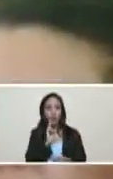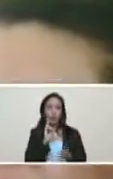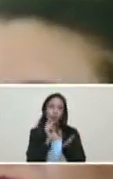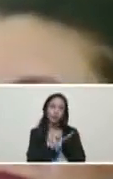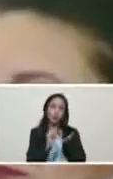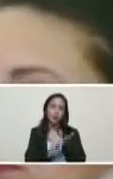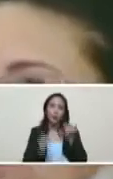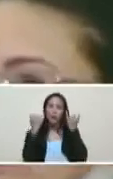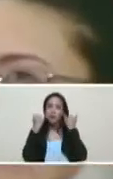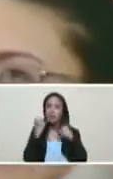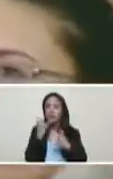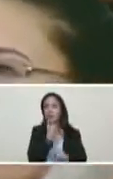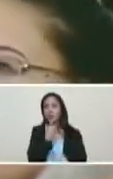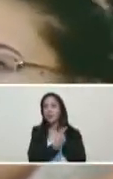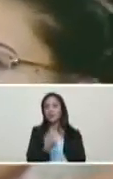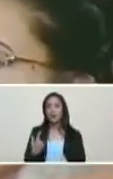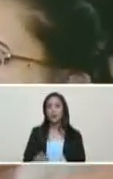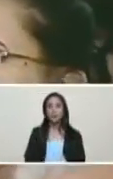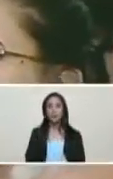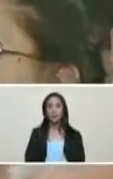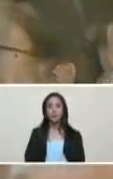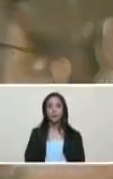el orgullo